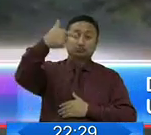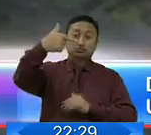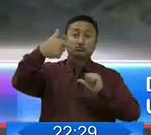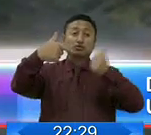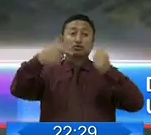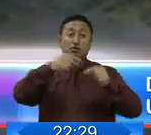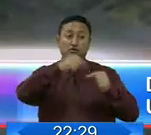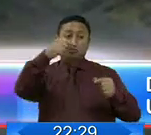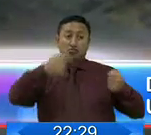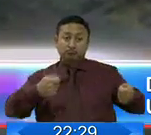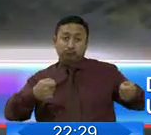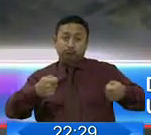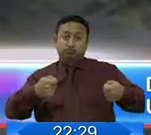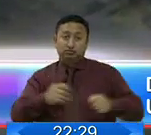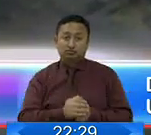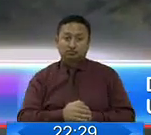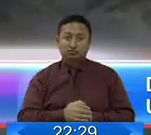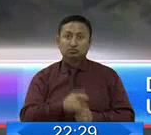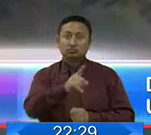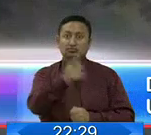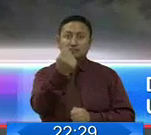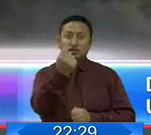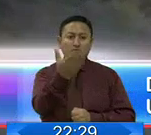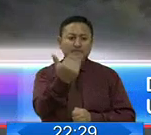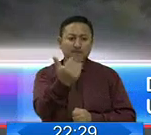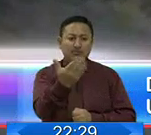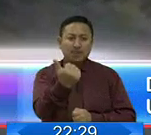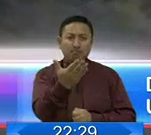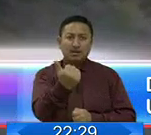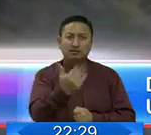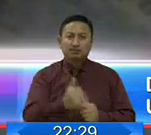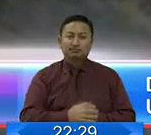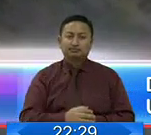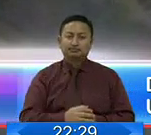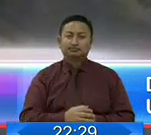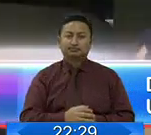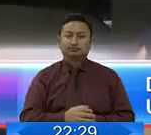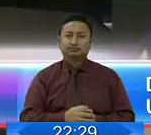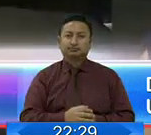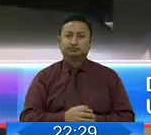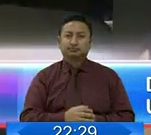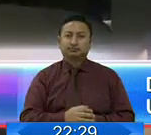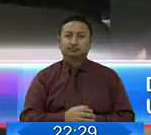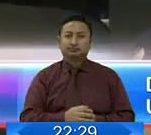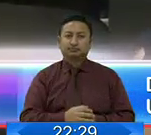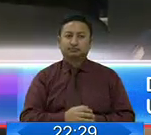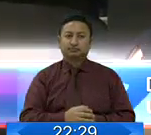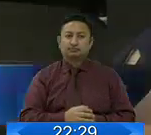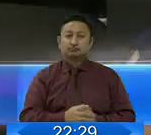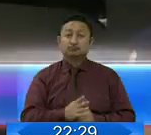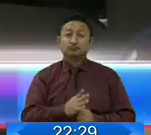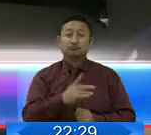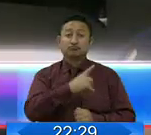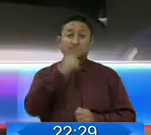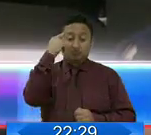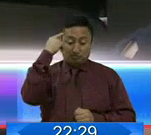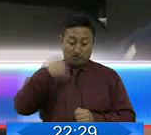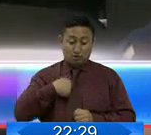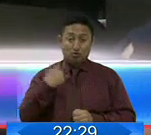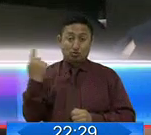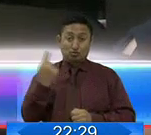otro con un cuchillo exigían que les entreguen el dinero recaudado creían que ella estaba sola